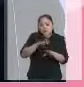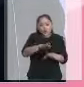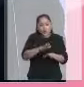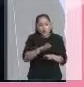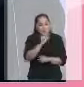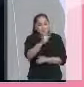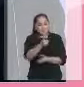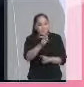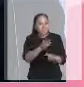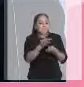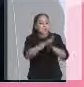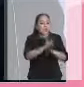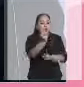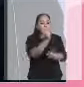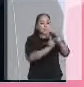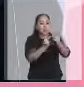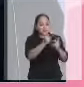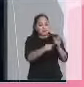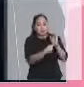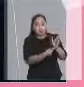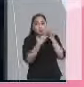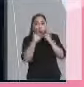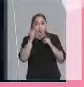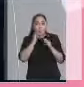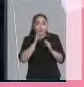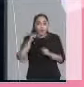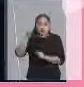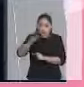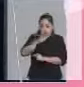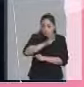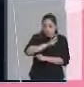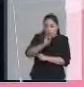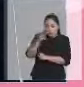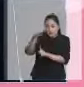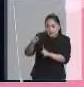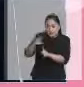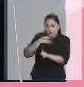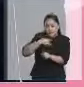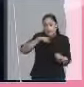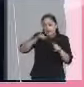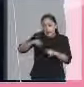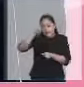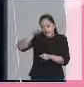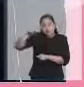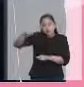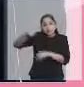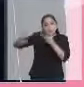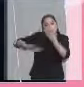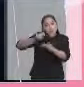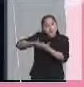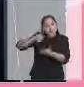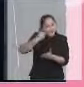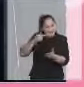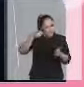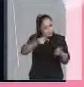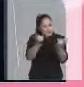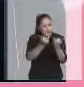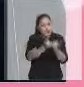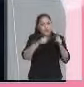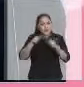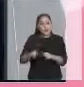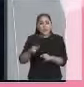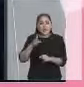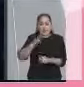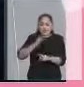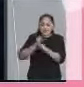crédito hipotecario, ¿cree que se podía llevar a cabo en un país como el que propone, incluso como países que existen ya, en donde la información es pública